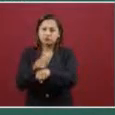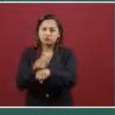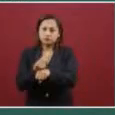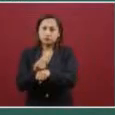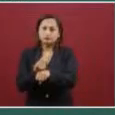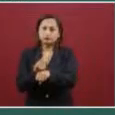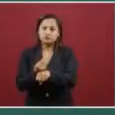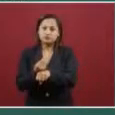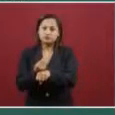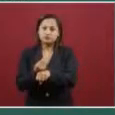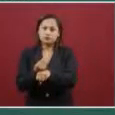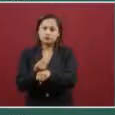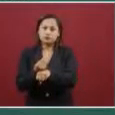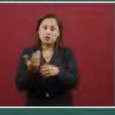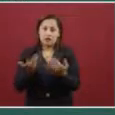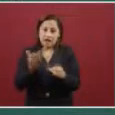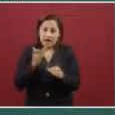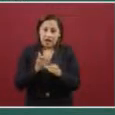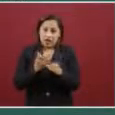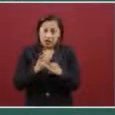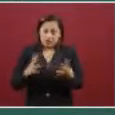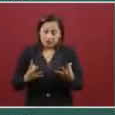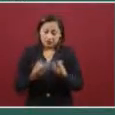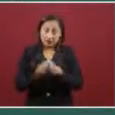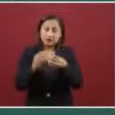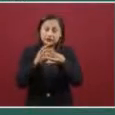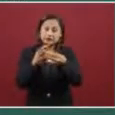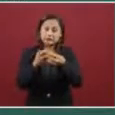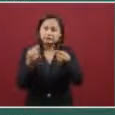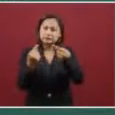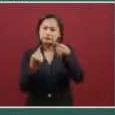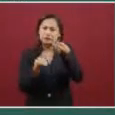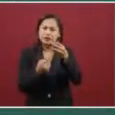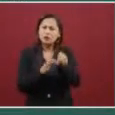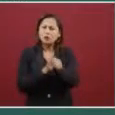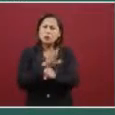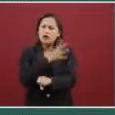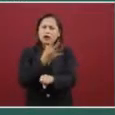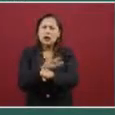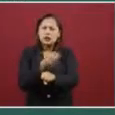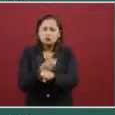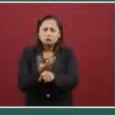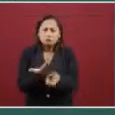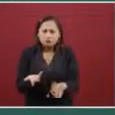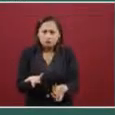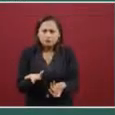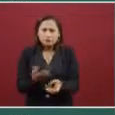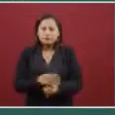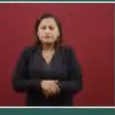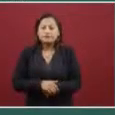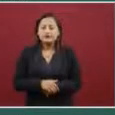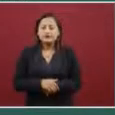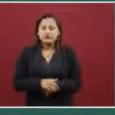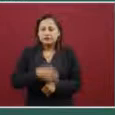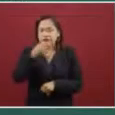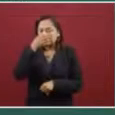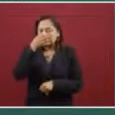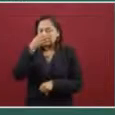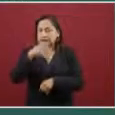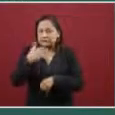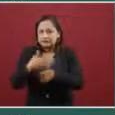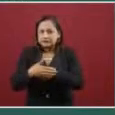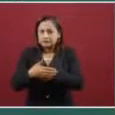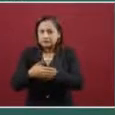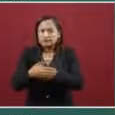con ustedes vamos a explicar cuáles serán las que se harán inmediatamente y va a